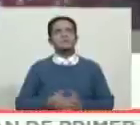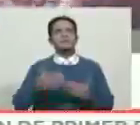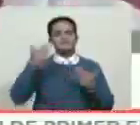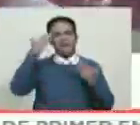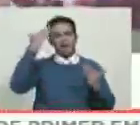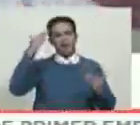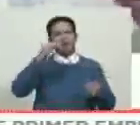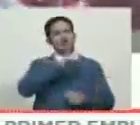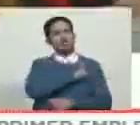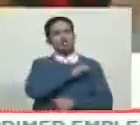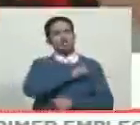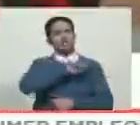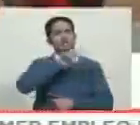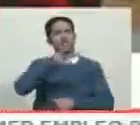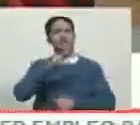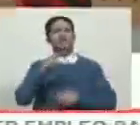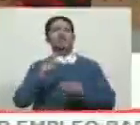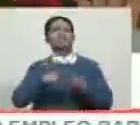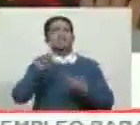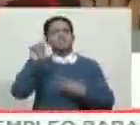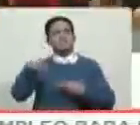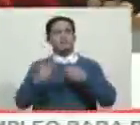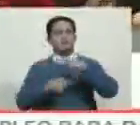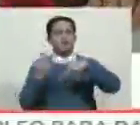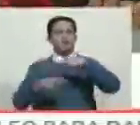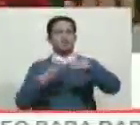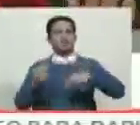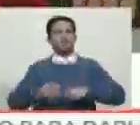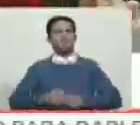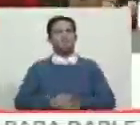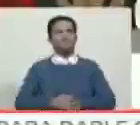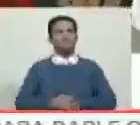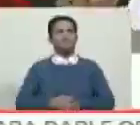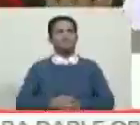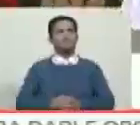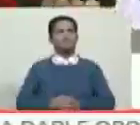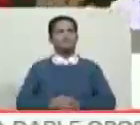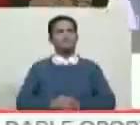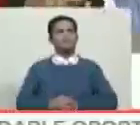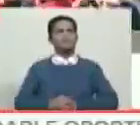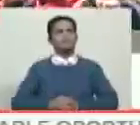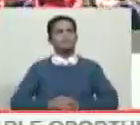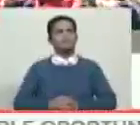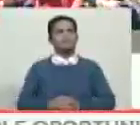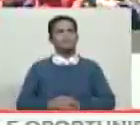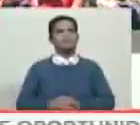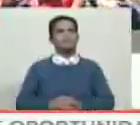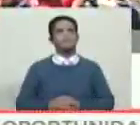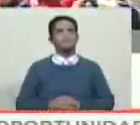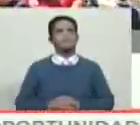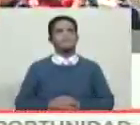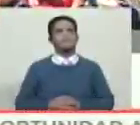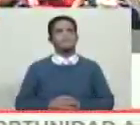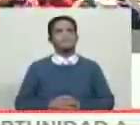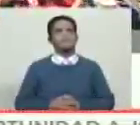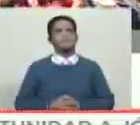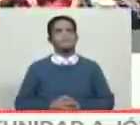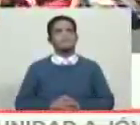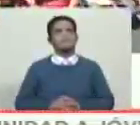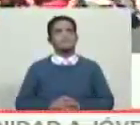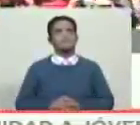¡Saludo solidario y revolucionario! ¡Saludo solidario y